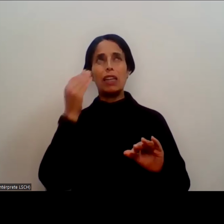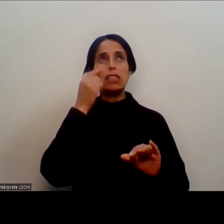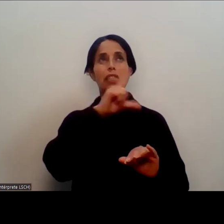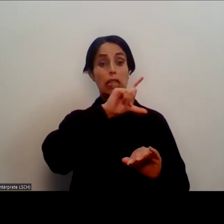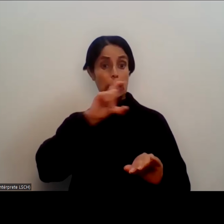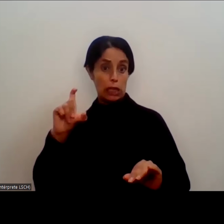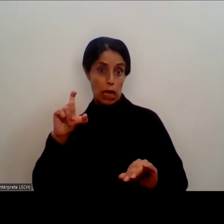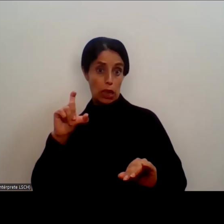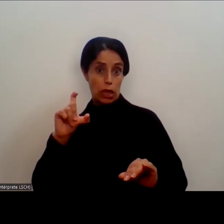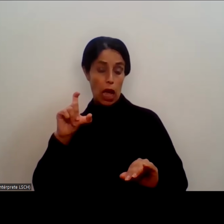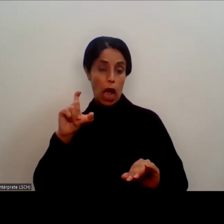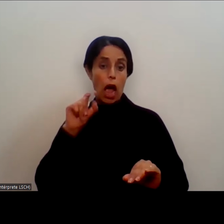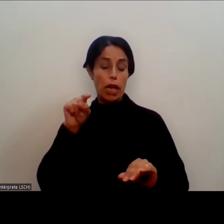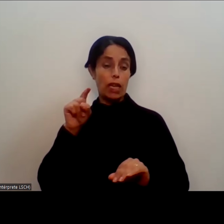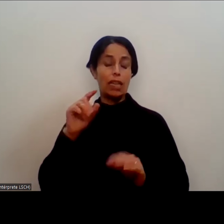Pedro.